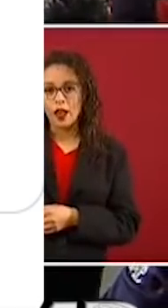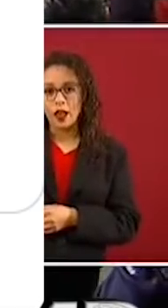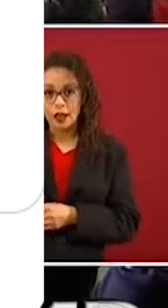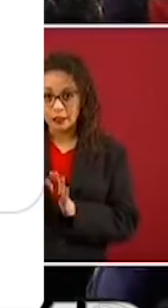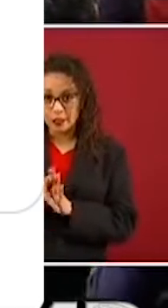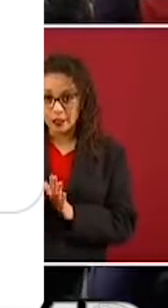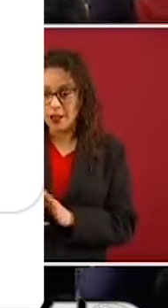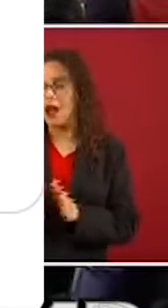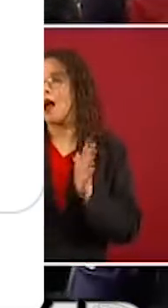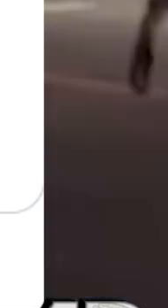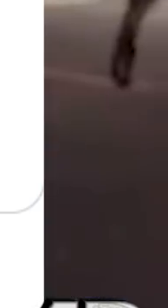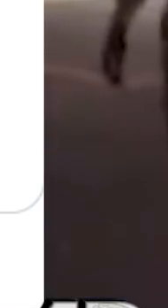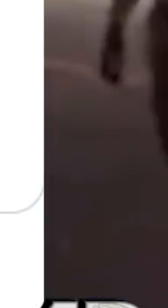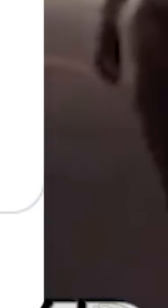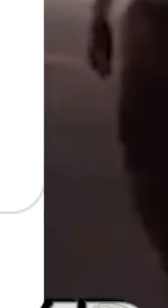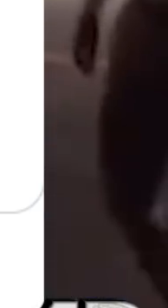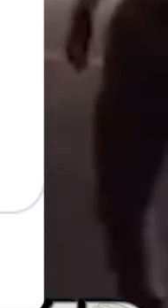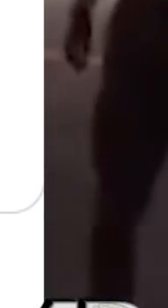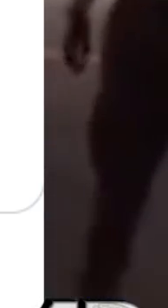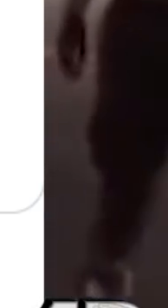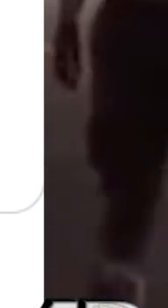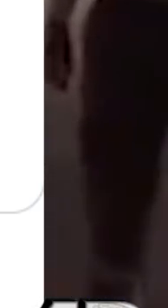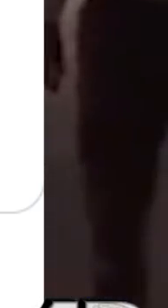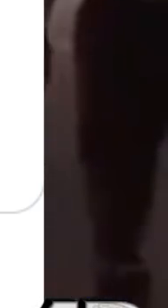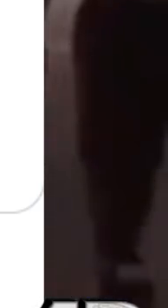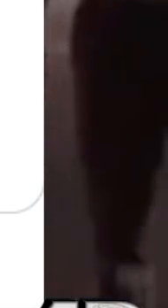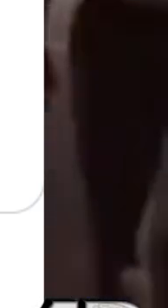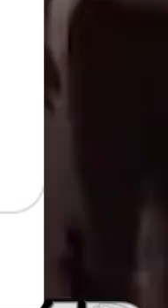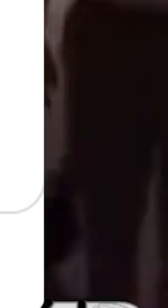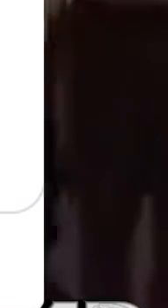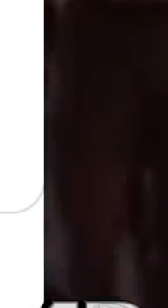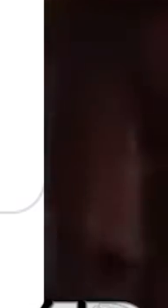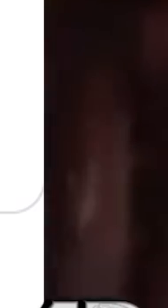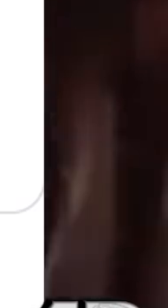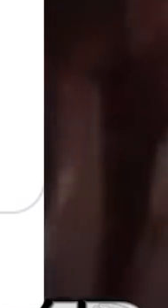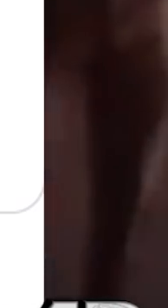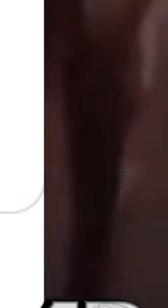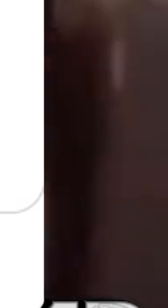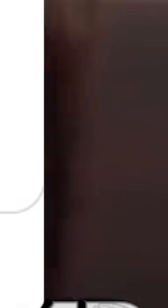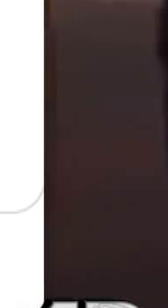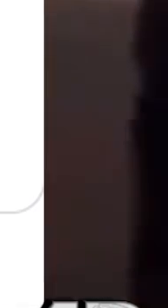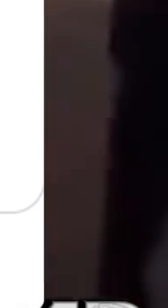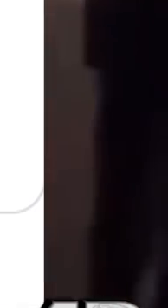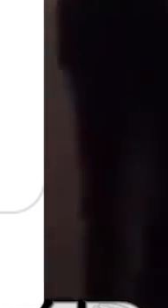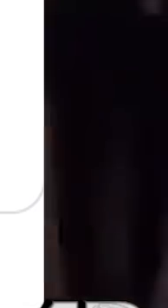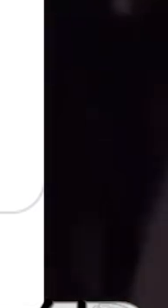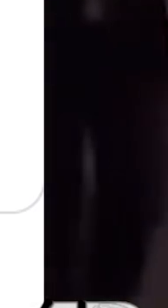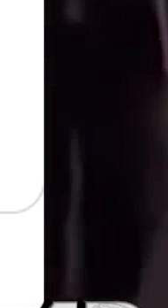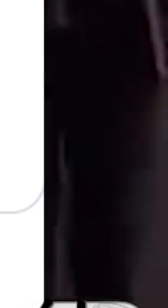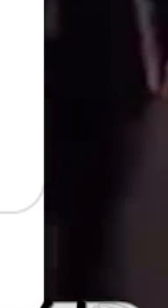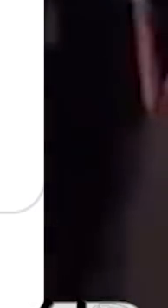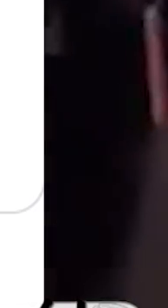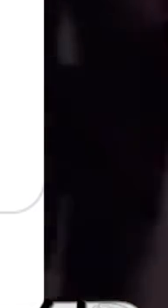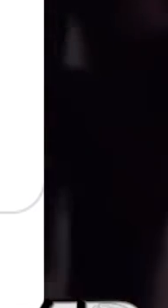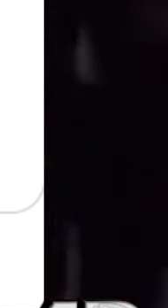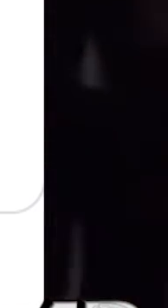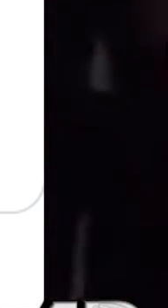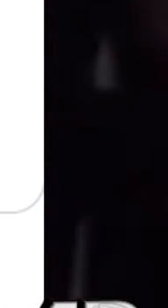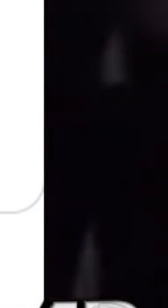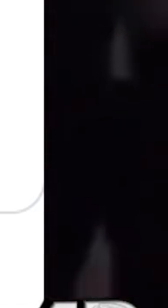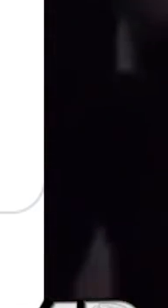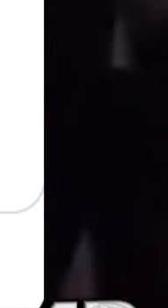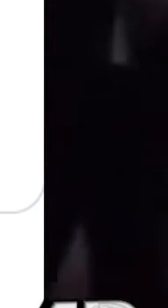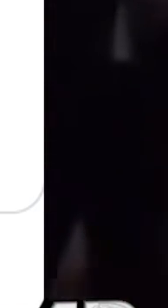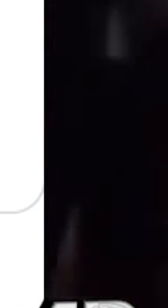escondidos en el Hospital de la Raza en la Ciudad de México. Esto, de nueva cuenta, otra mentira por parte de su medio